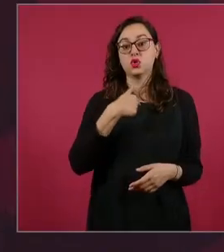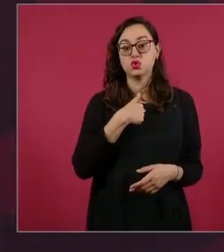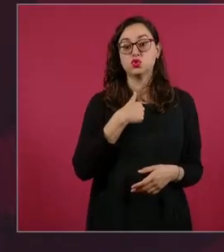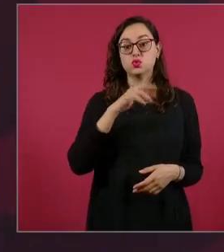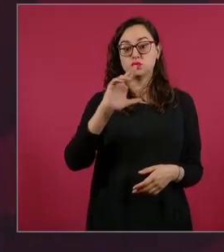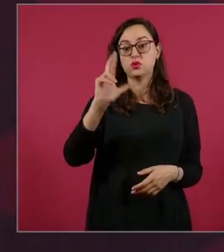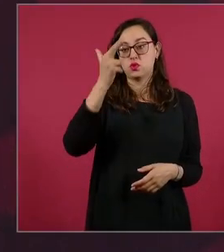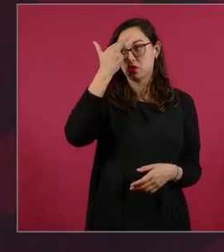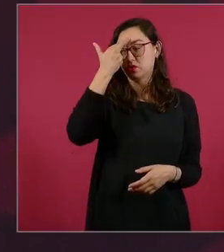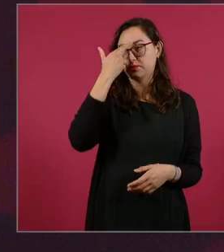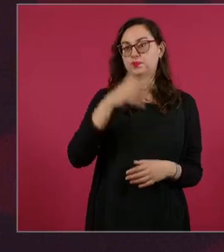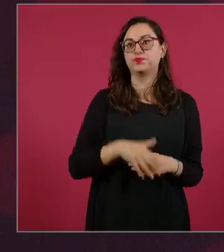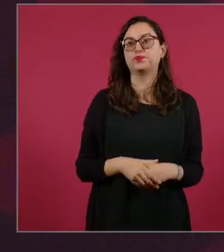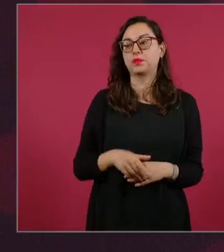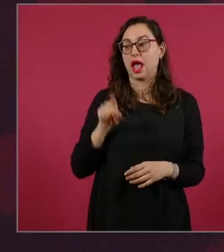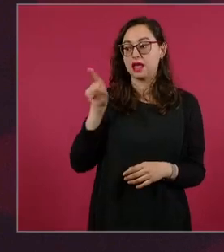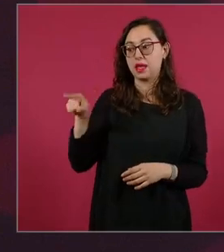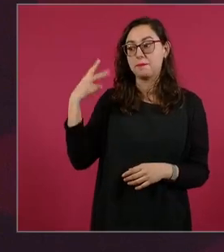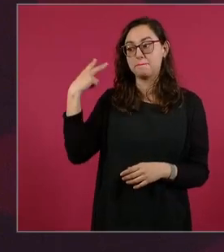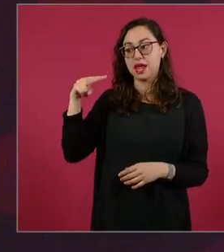Tantoyuca Veracruz